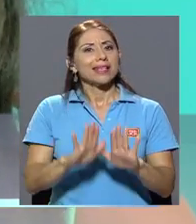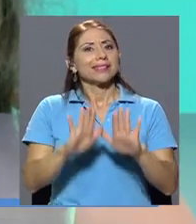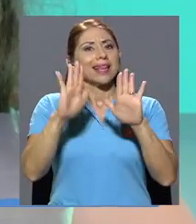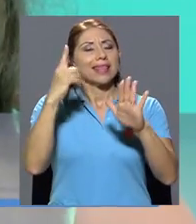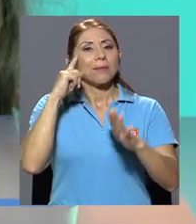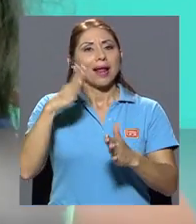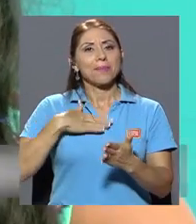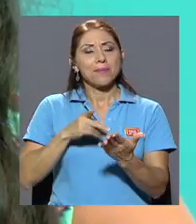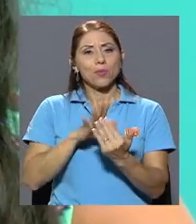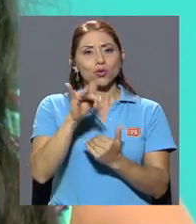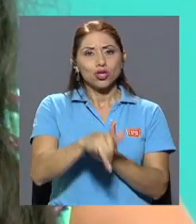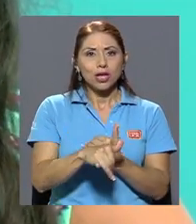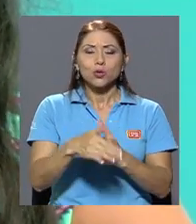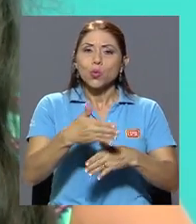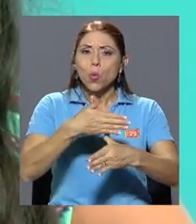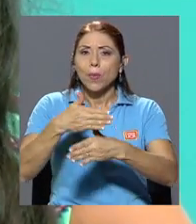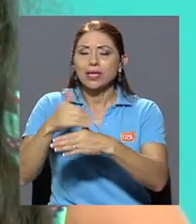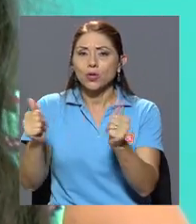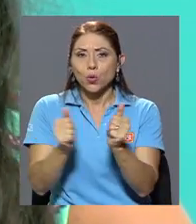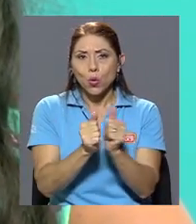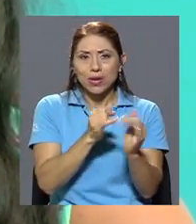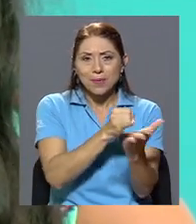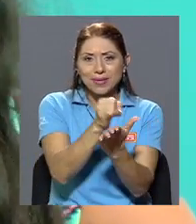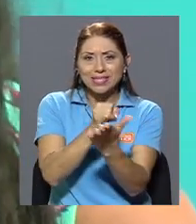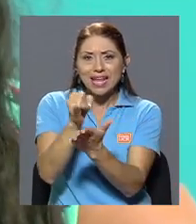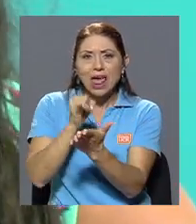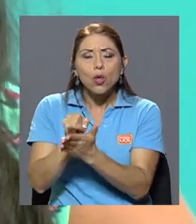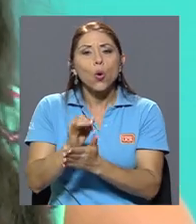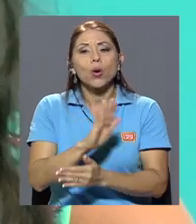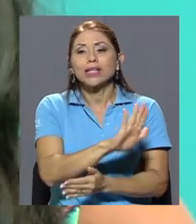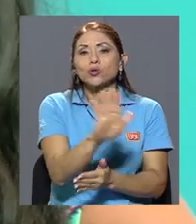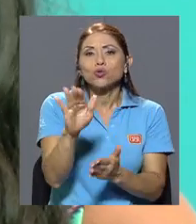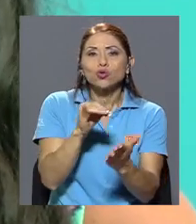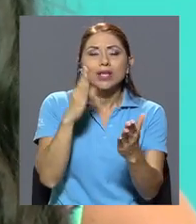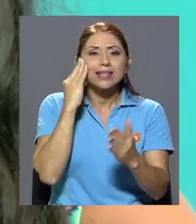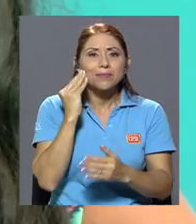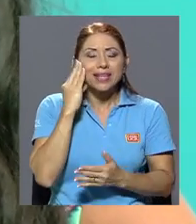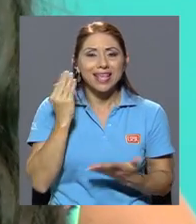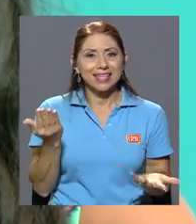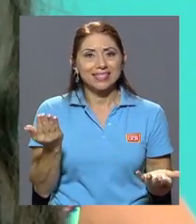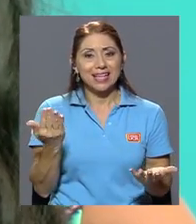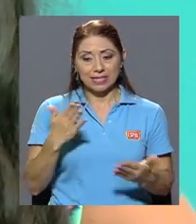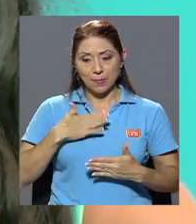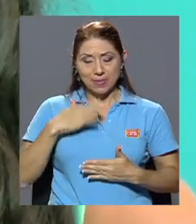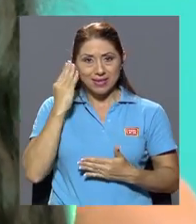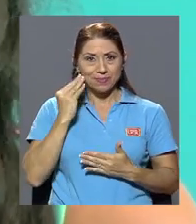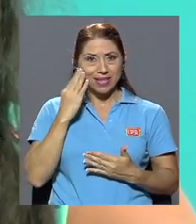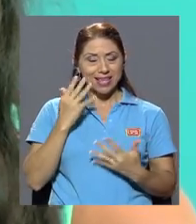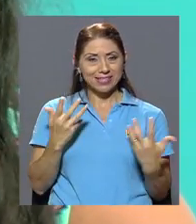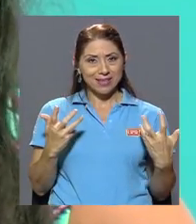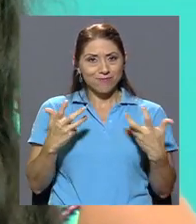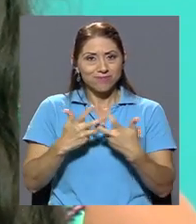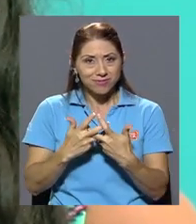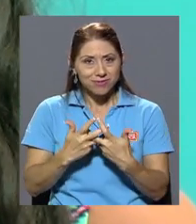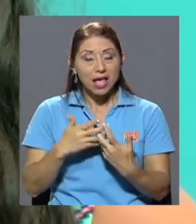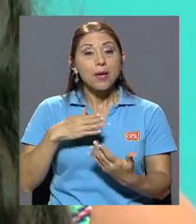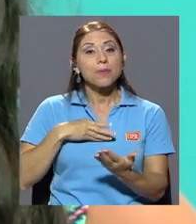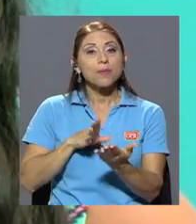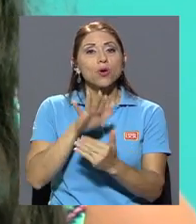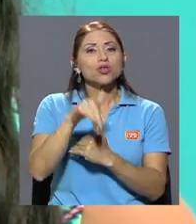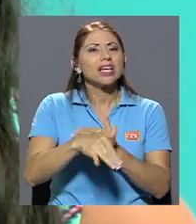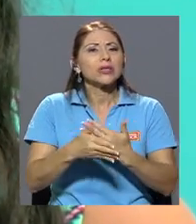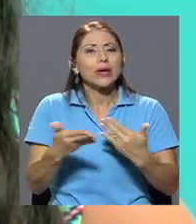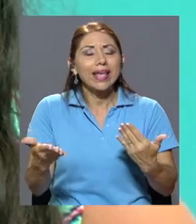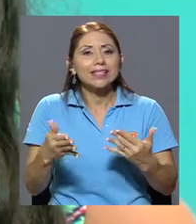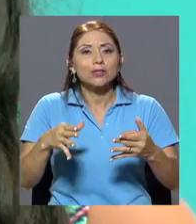proyecto, poder compartir con diferentes investigadores sobre sus experiencias y la que yo he vivido. Realmente mi proyecto se